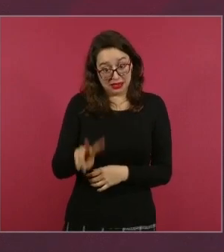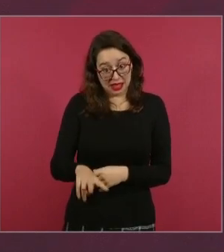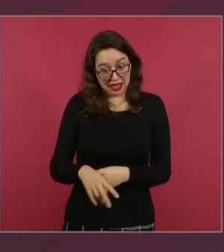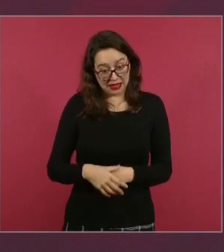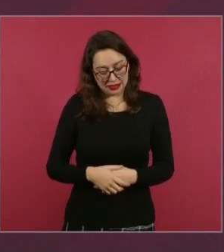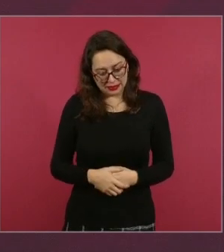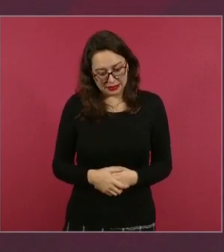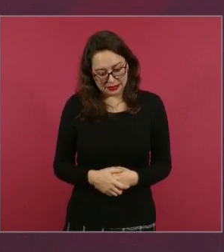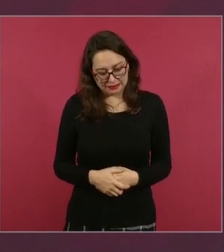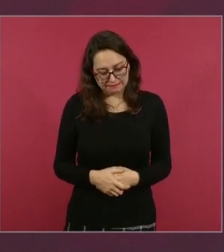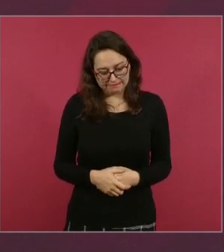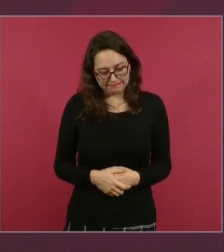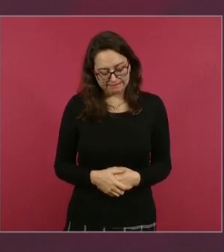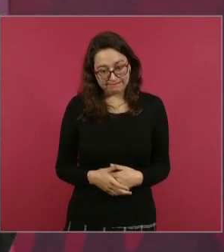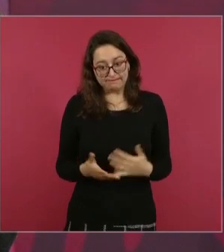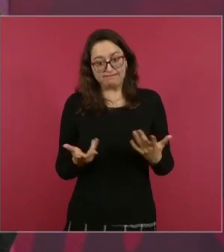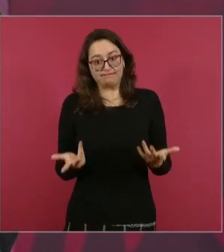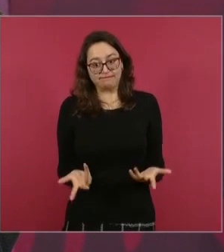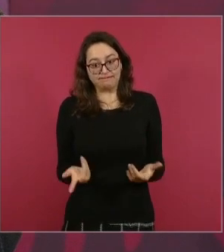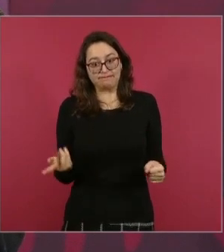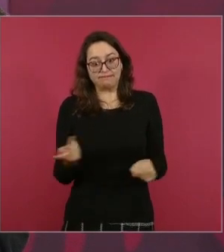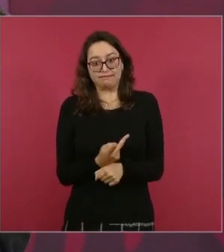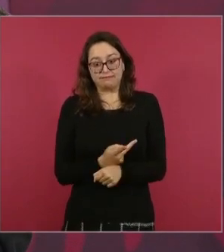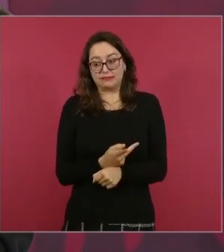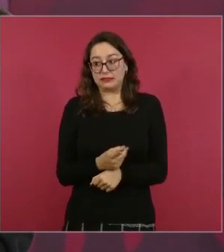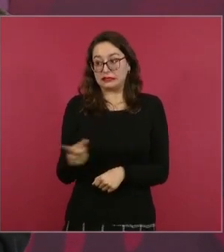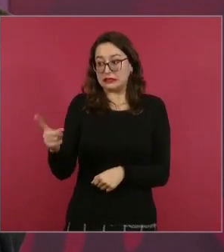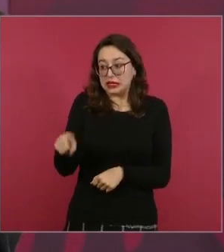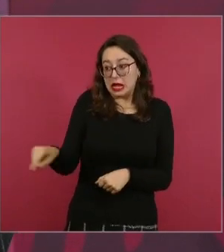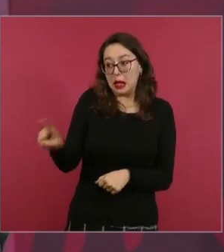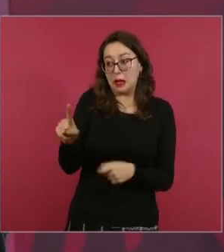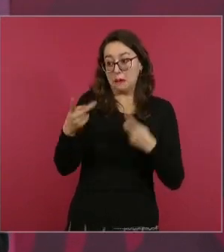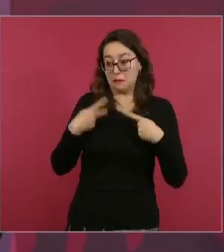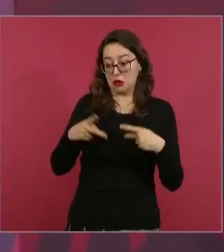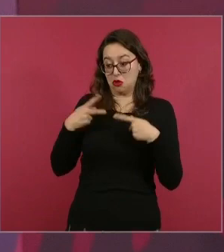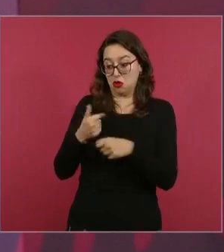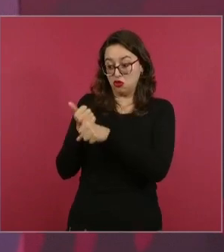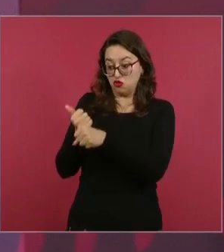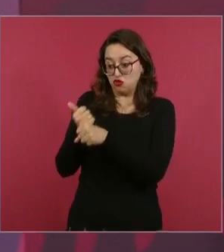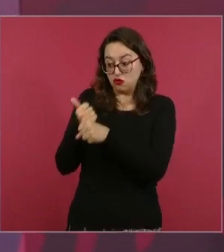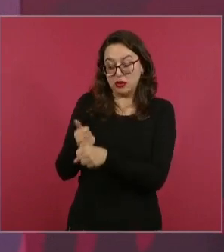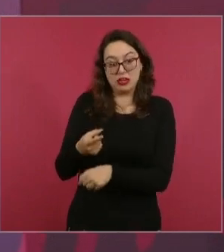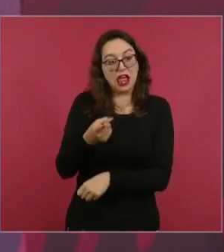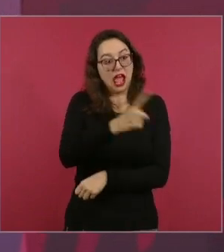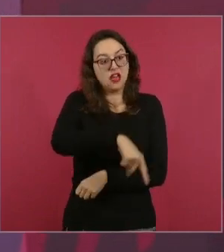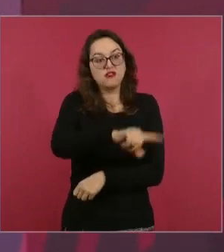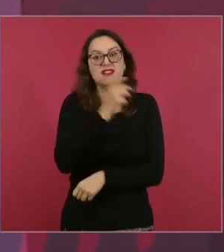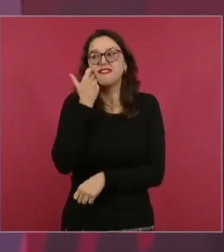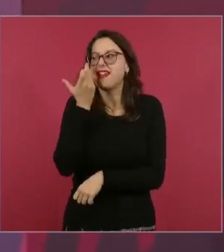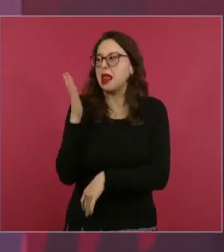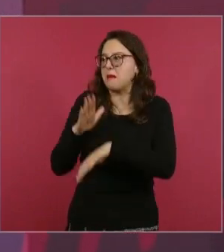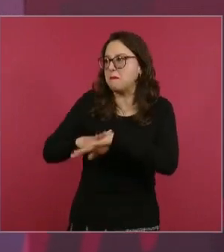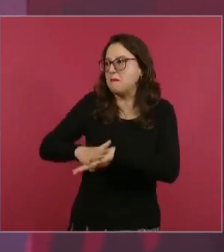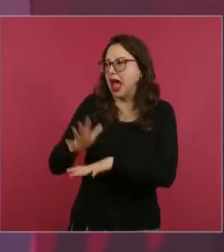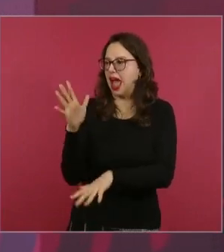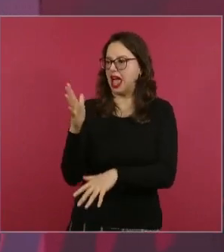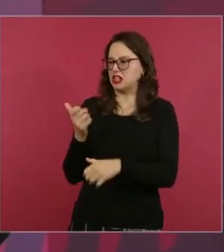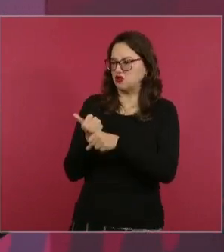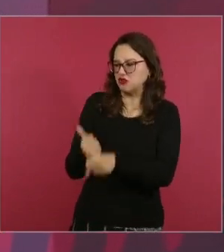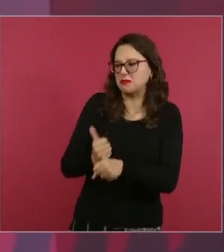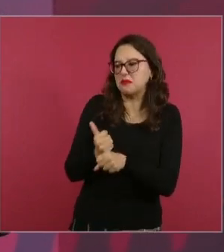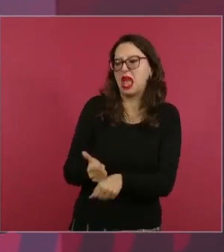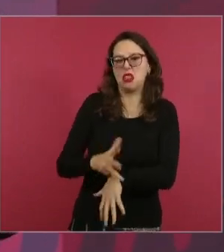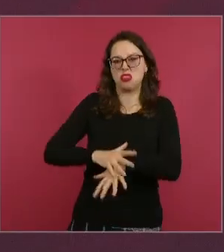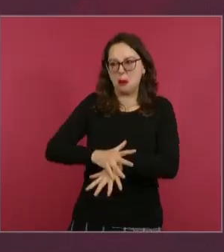increíble de que las desgracias fuesen mayores